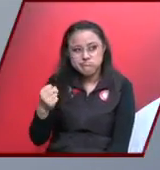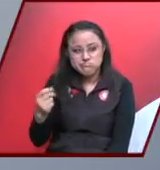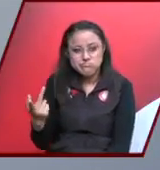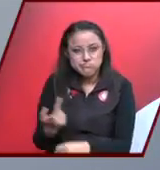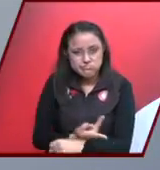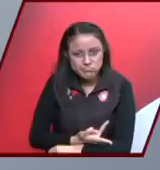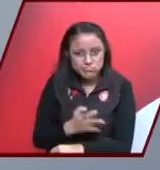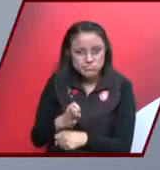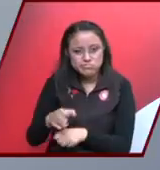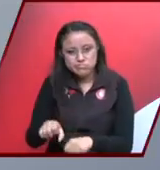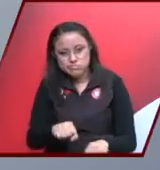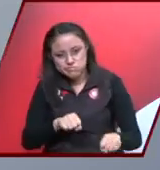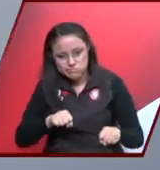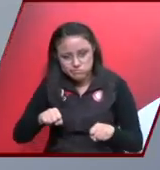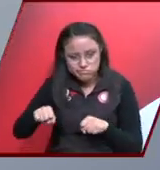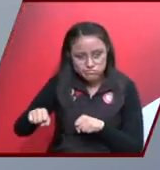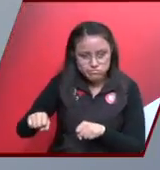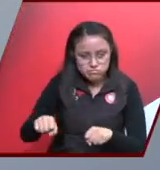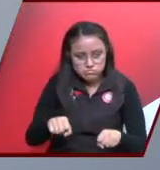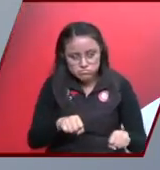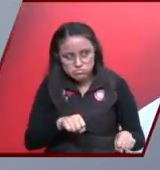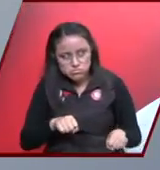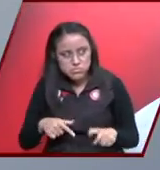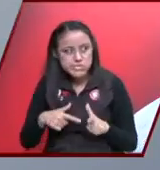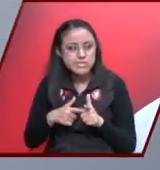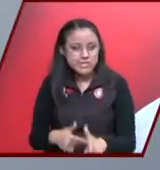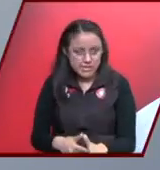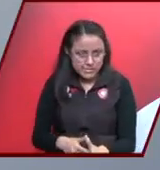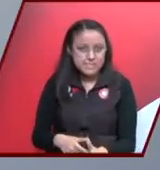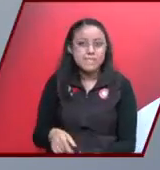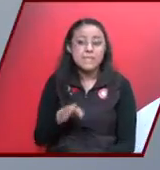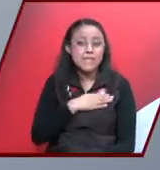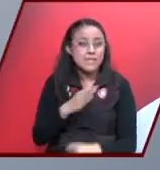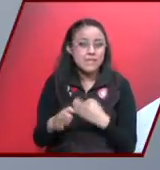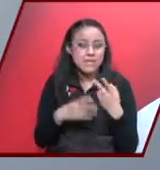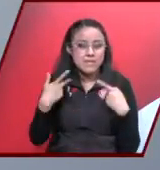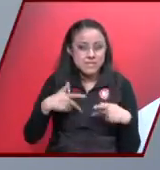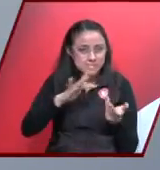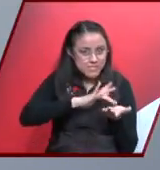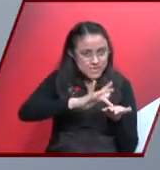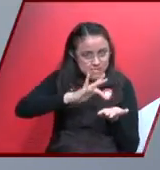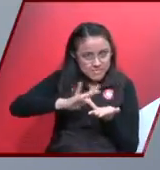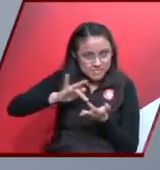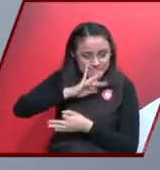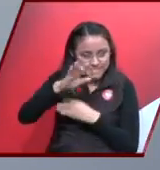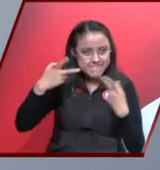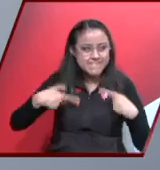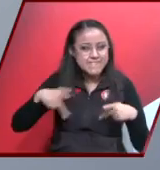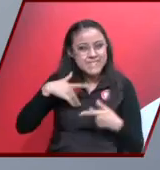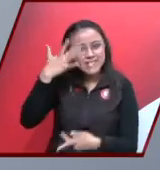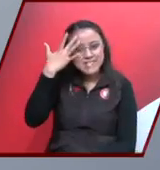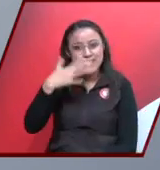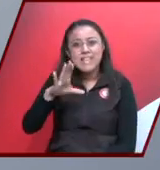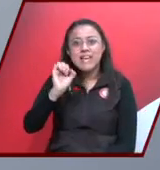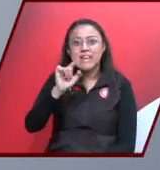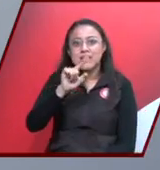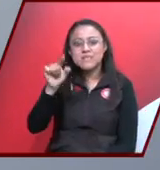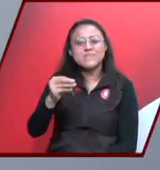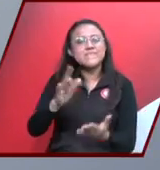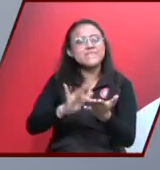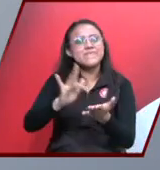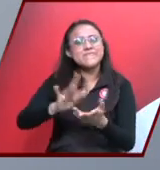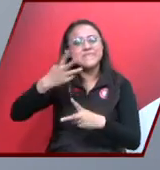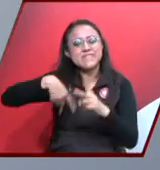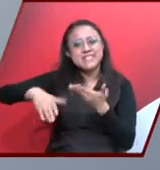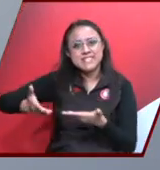de este sismo que, bueno, nos sacudió a todos, pero ahí vamos a estar, ¿verdad? Todo público apoyando a toda la gente de Santa Cruz Acalpica. Muchas gracias por estar